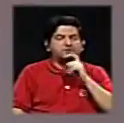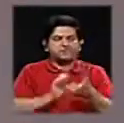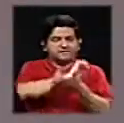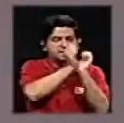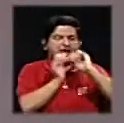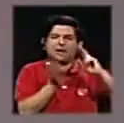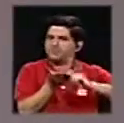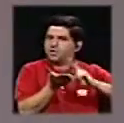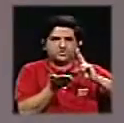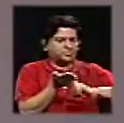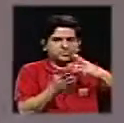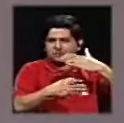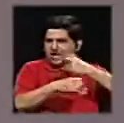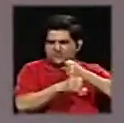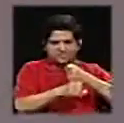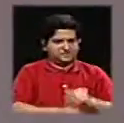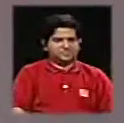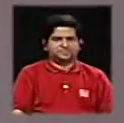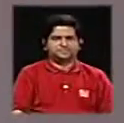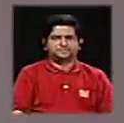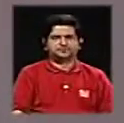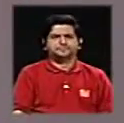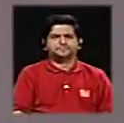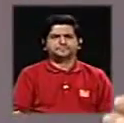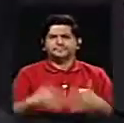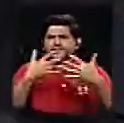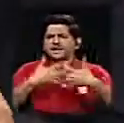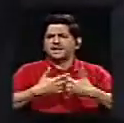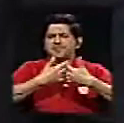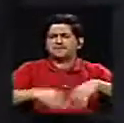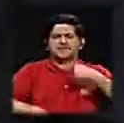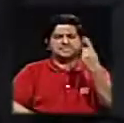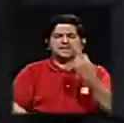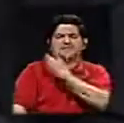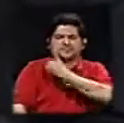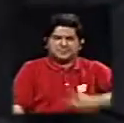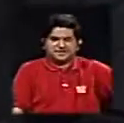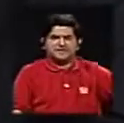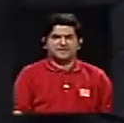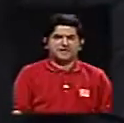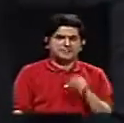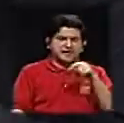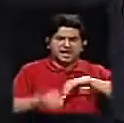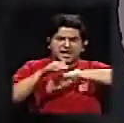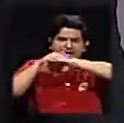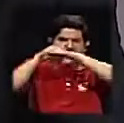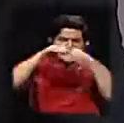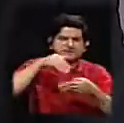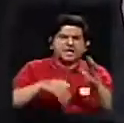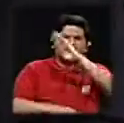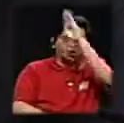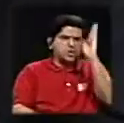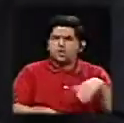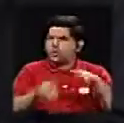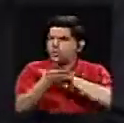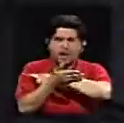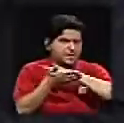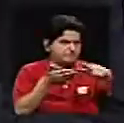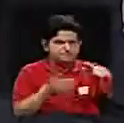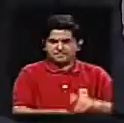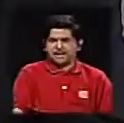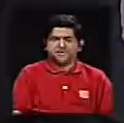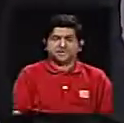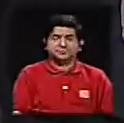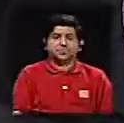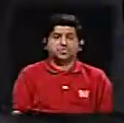en contratos, uh-huh, y atender esos. La empresa dice, el presidente de la empresa, uh-huh, dice que esa alcantarilla nunca se limpió, que porque el